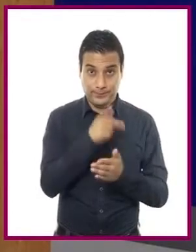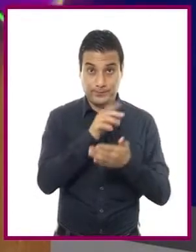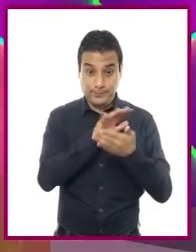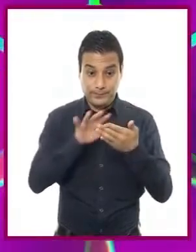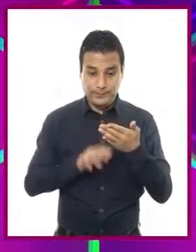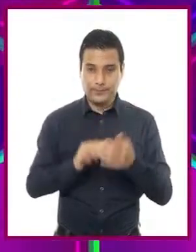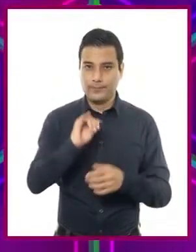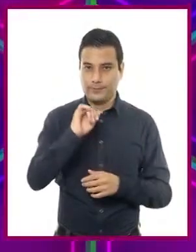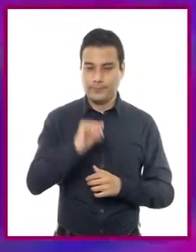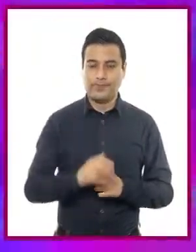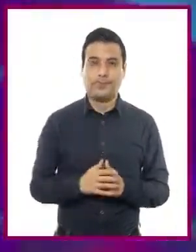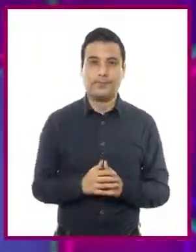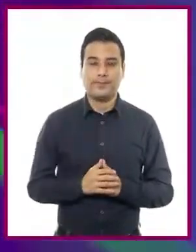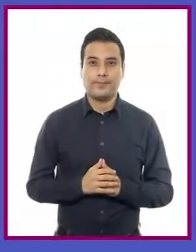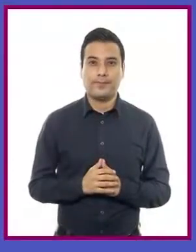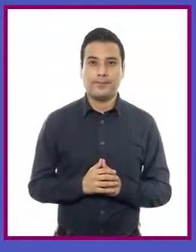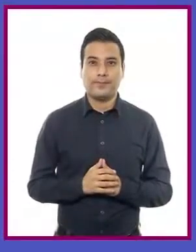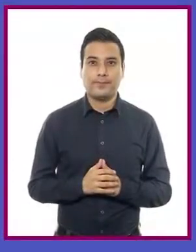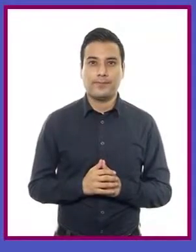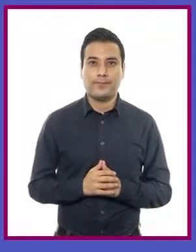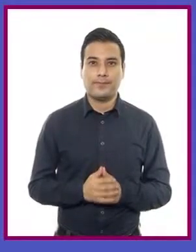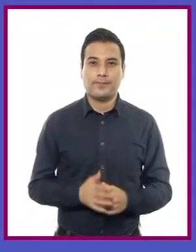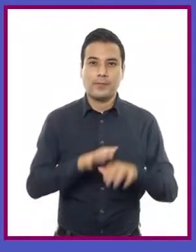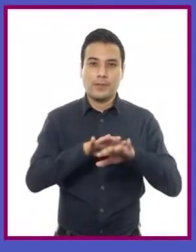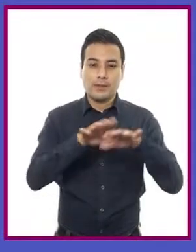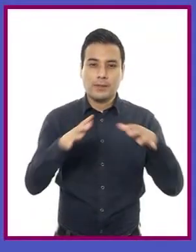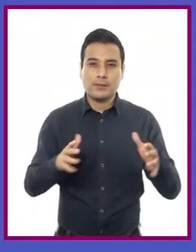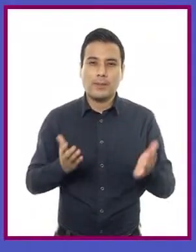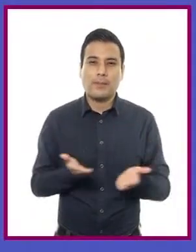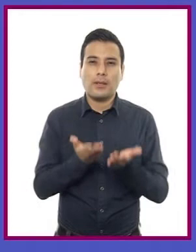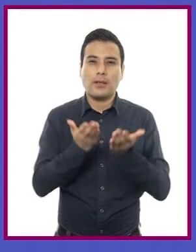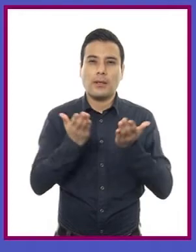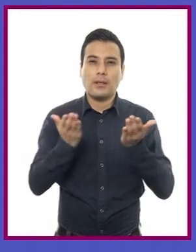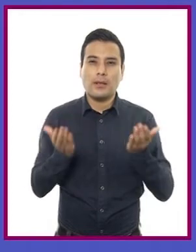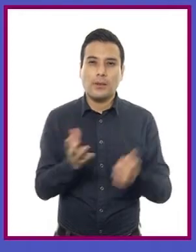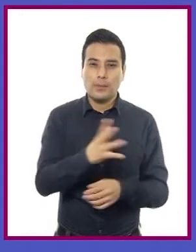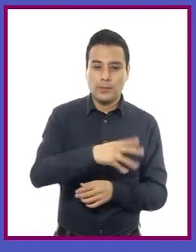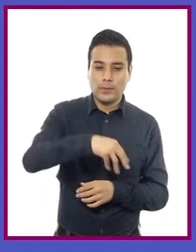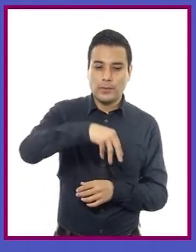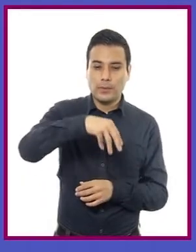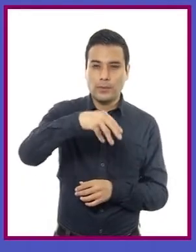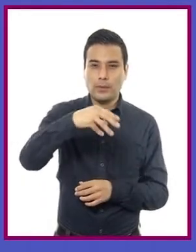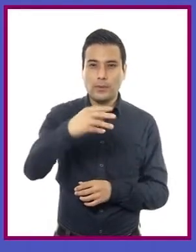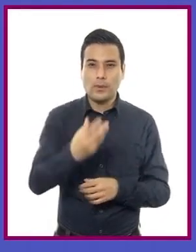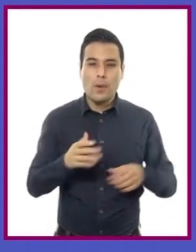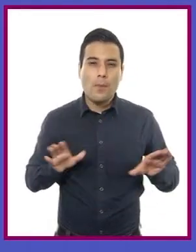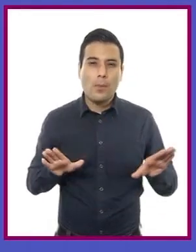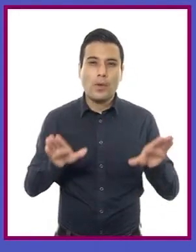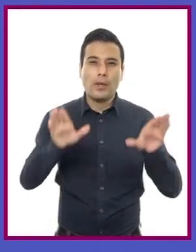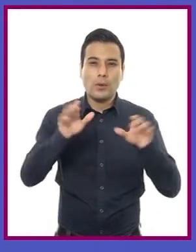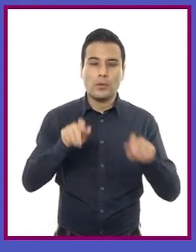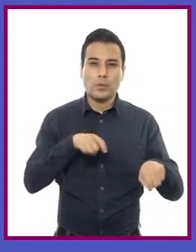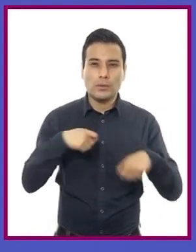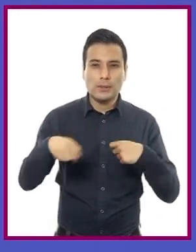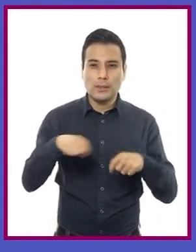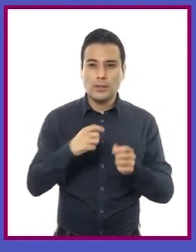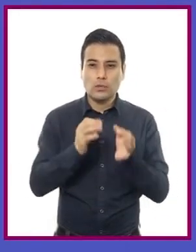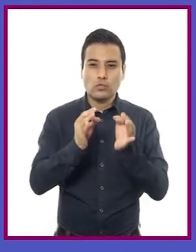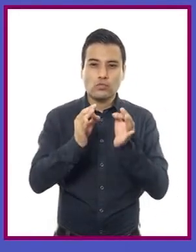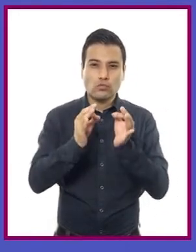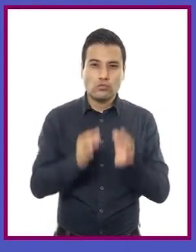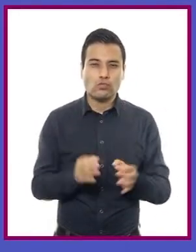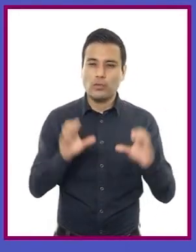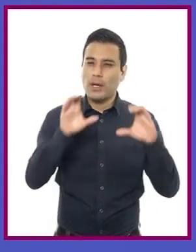Claro. Danza sobre las olas, vuelo flotante. Ductilidad, perfección, acorde